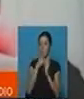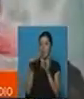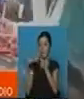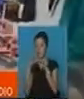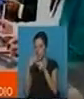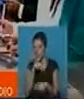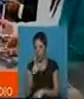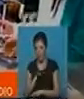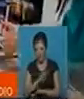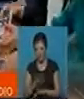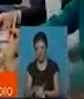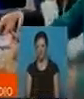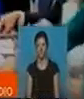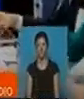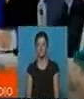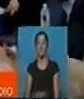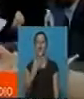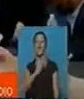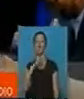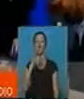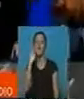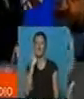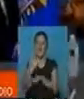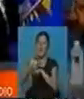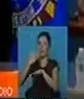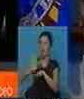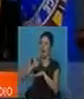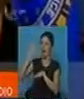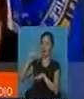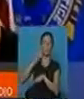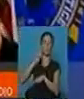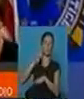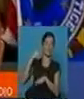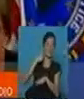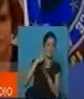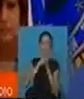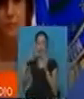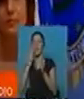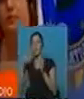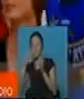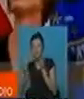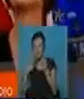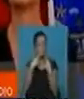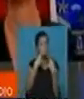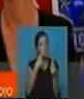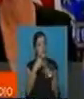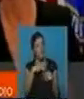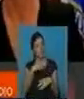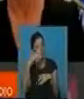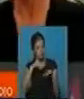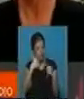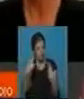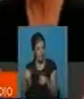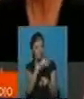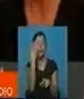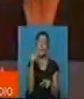grupo. El FBI lo había interrogado entre 2013 y 2014 en base a sospechas sobre sus vínculos con